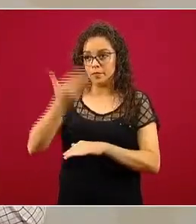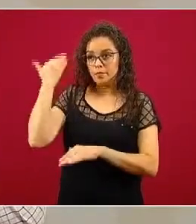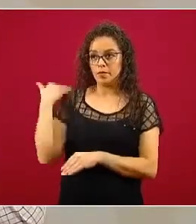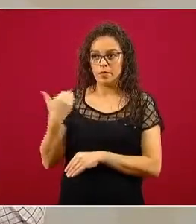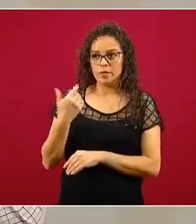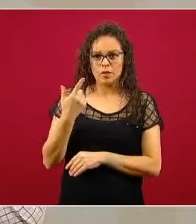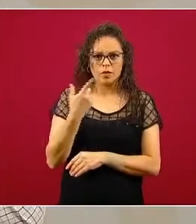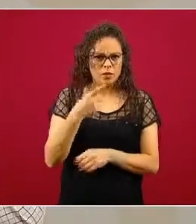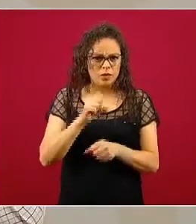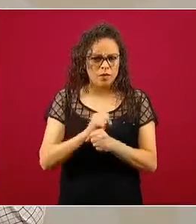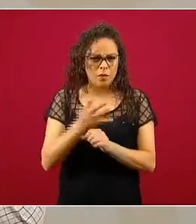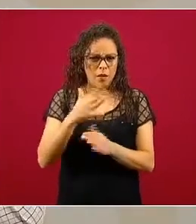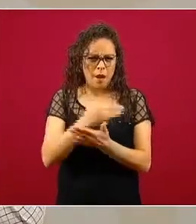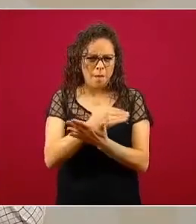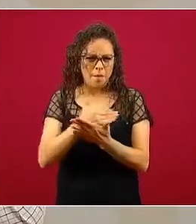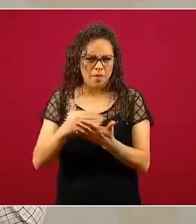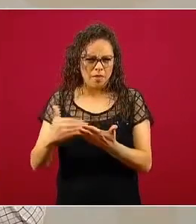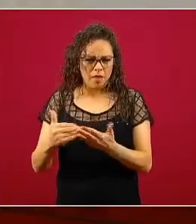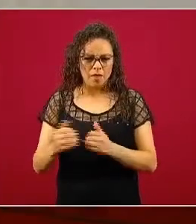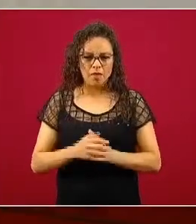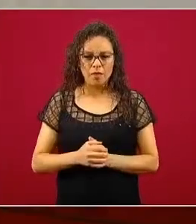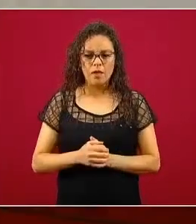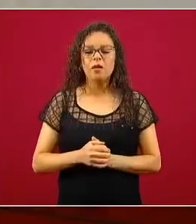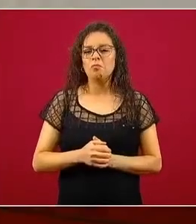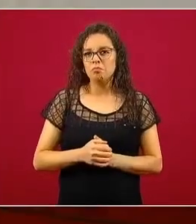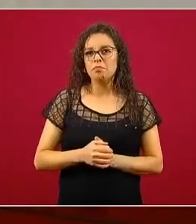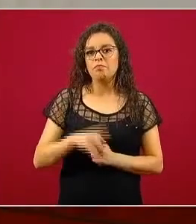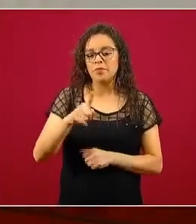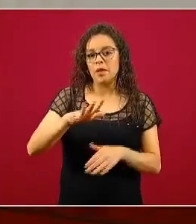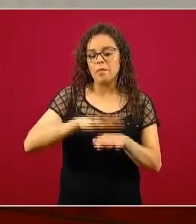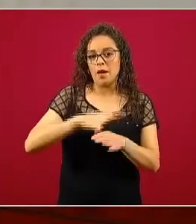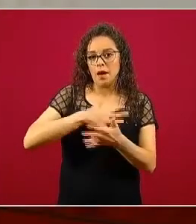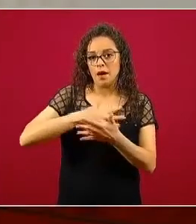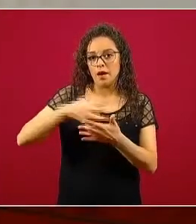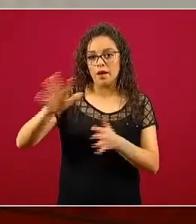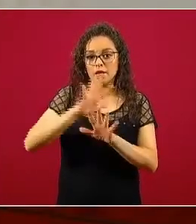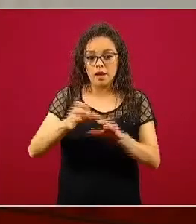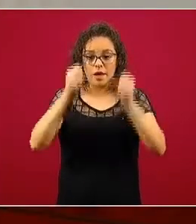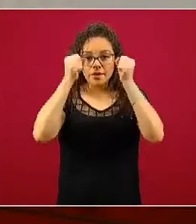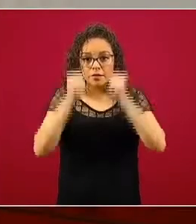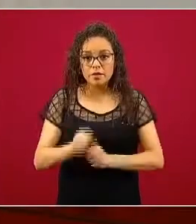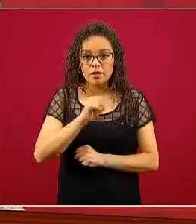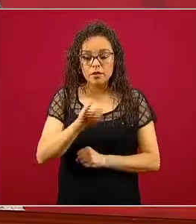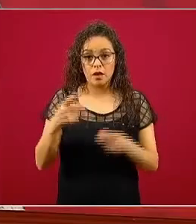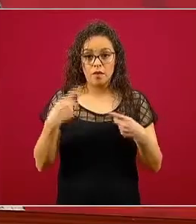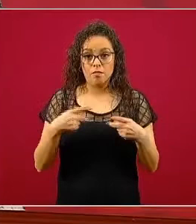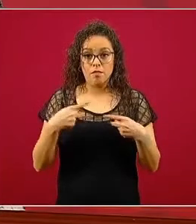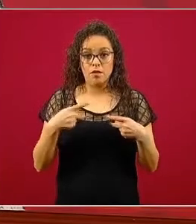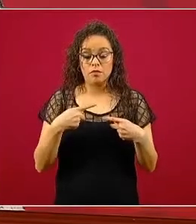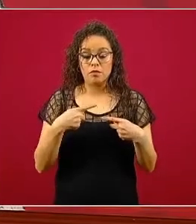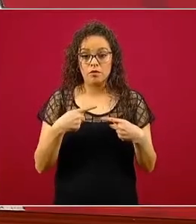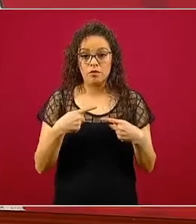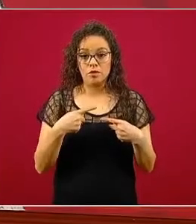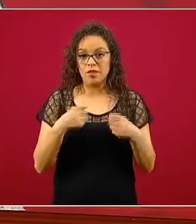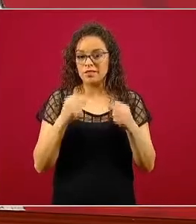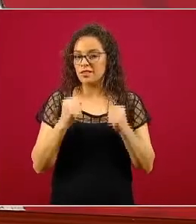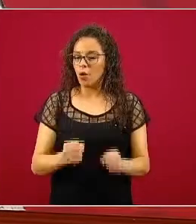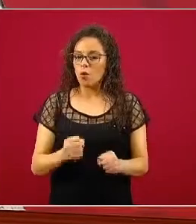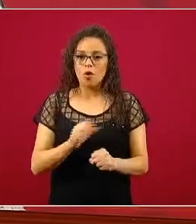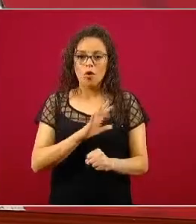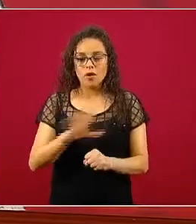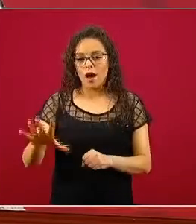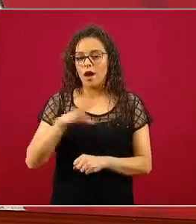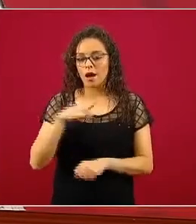se estimó la mayor carga de casos confirmados, o sea, es decir, de personas que presentan la enfermedad, y es